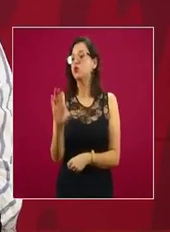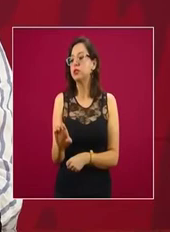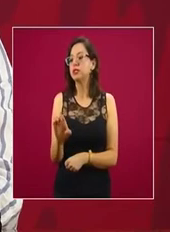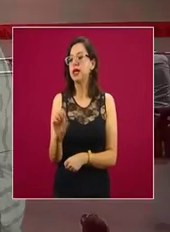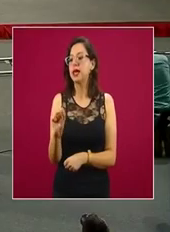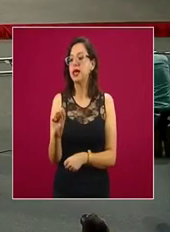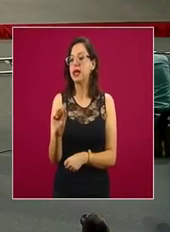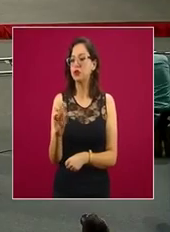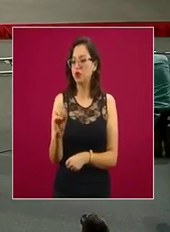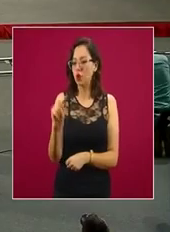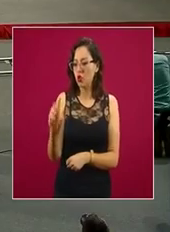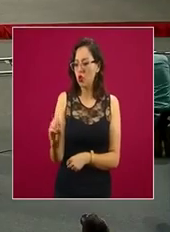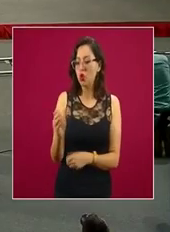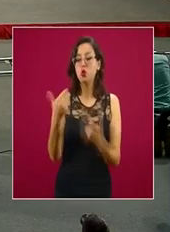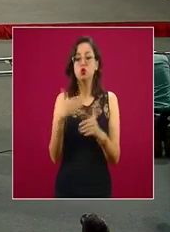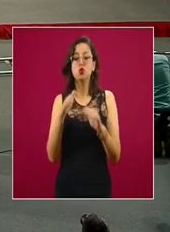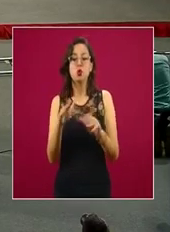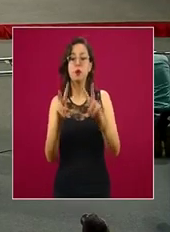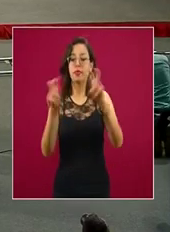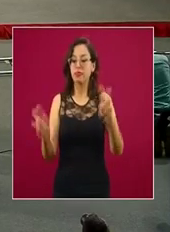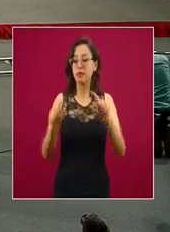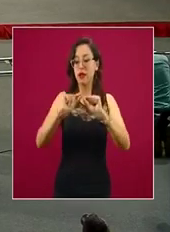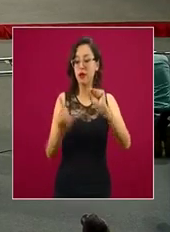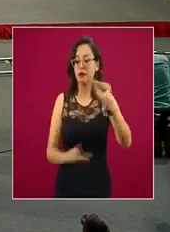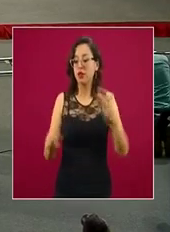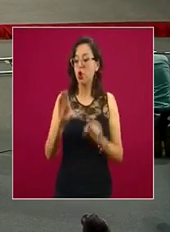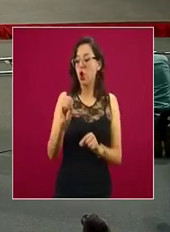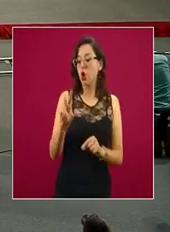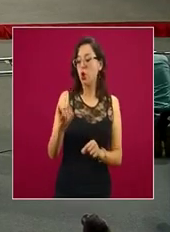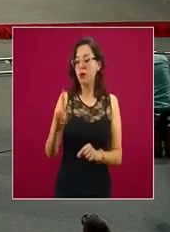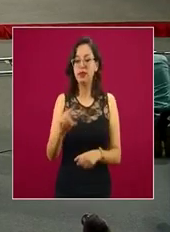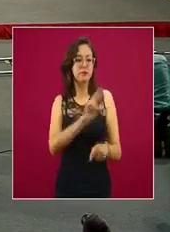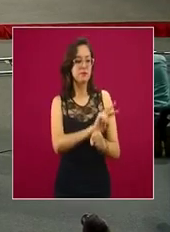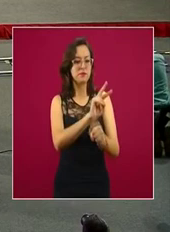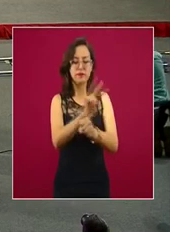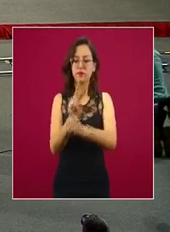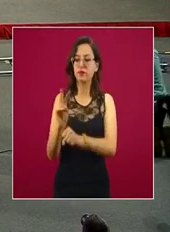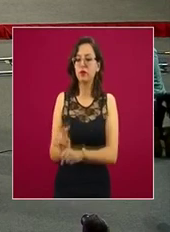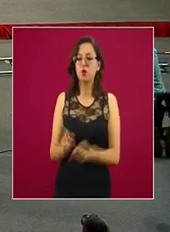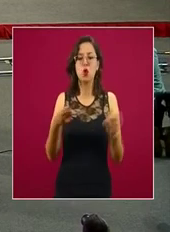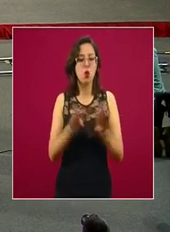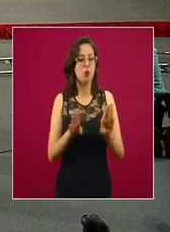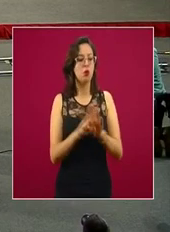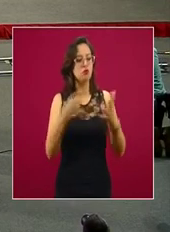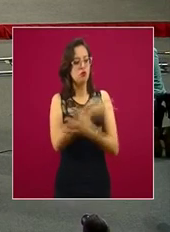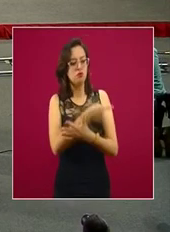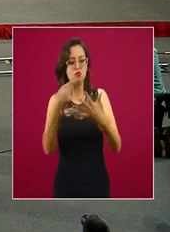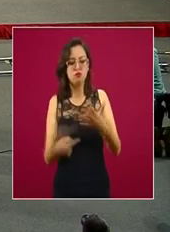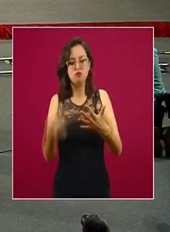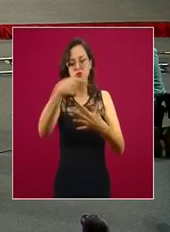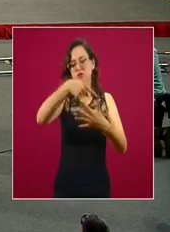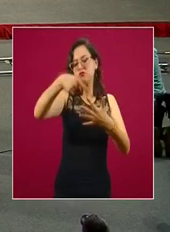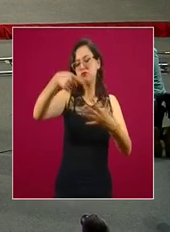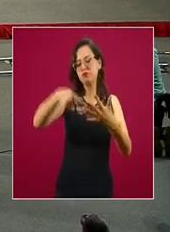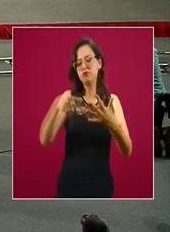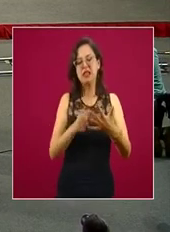tomar sobre el monitoreo de COVID en México, los distintos componentes de la vigilancia, para qué sirve cada uno, cuáles